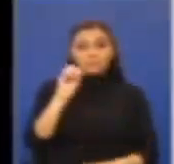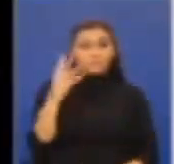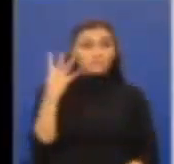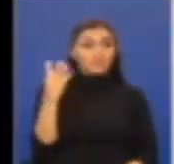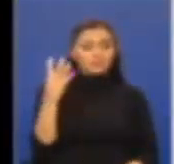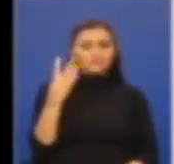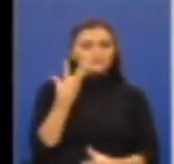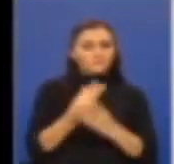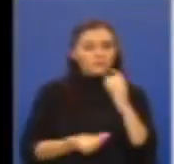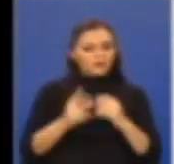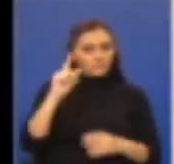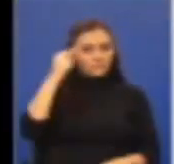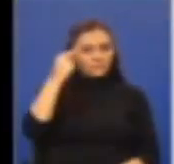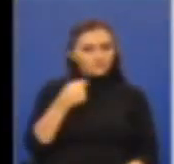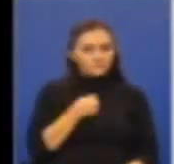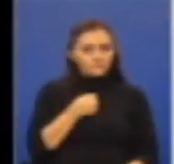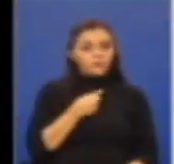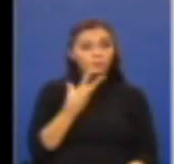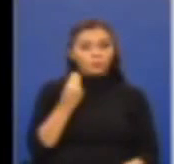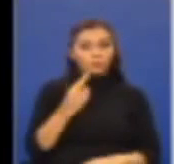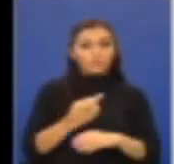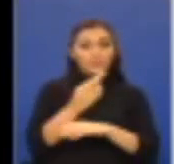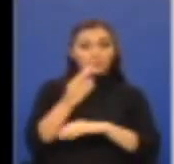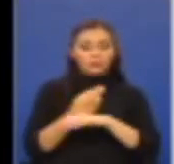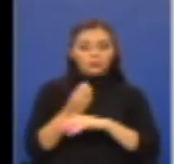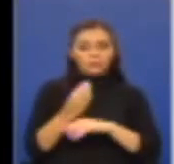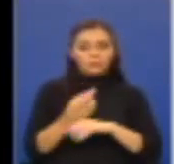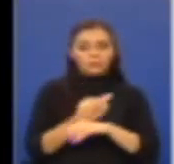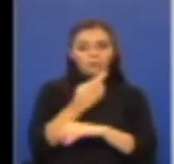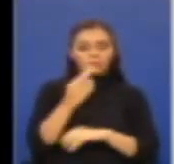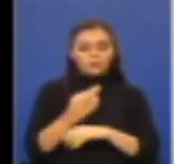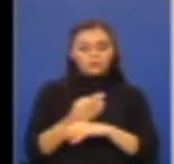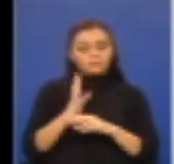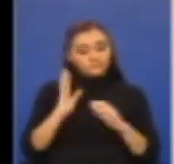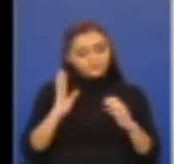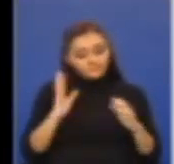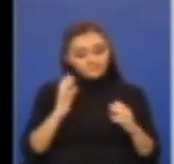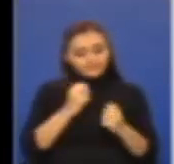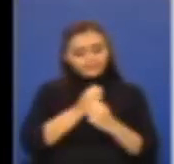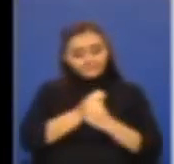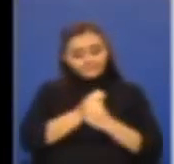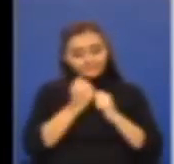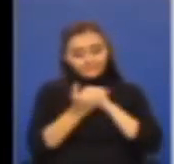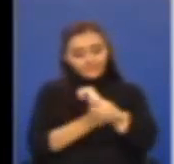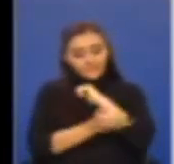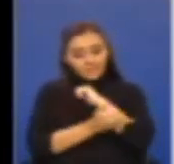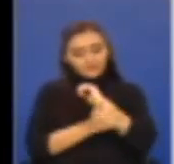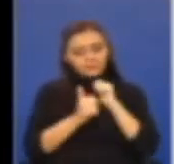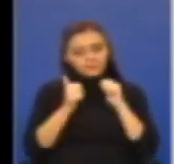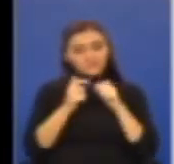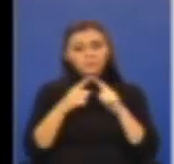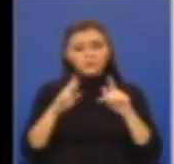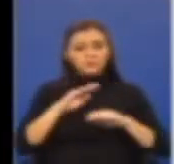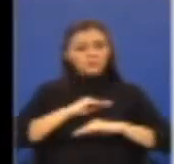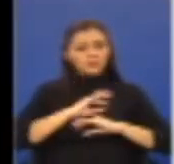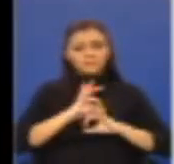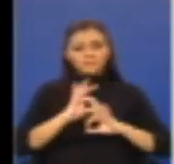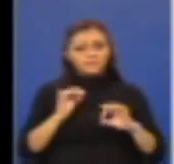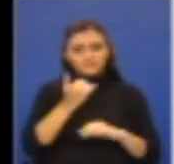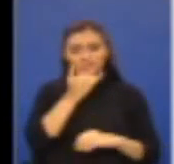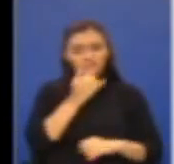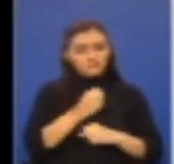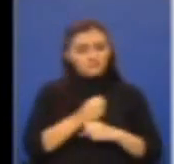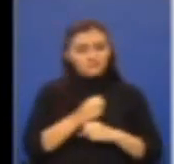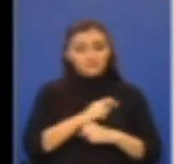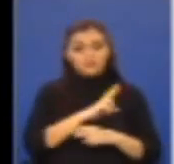nuestro gobierno, y varios rectores, prohombres de la República, pero hicieron un trabajo muy insatisfactorio aquí.